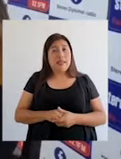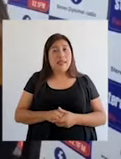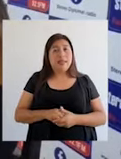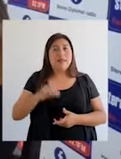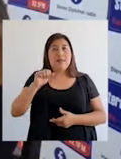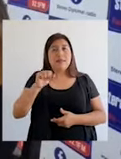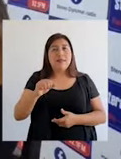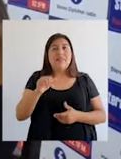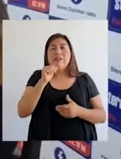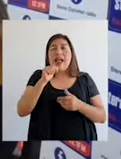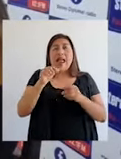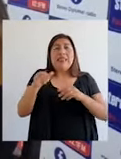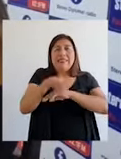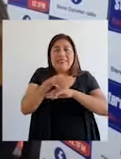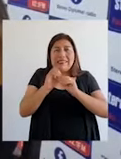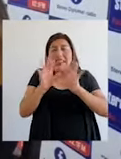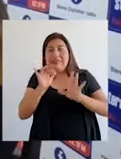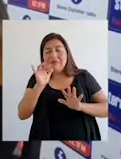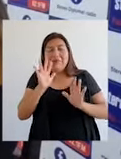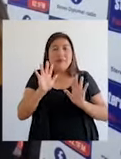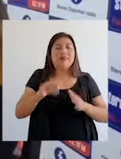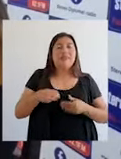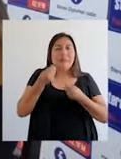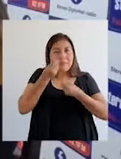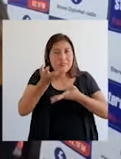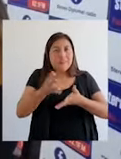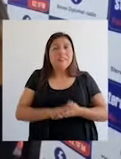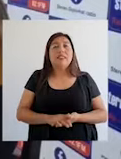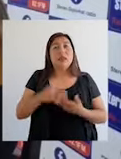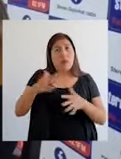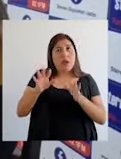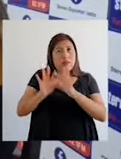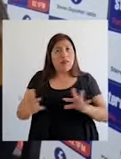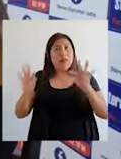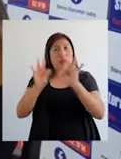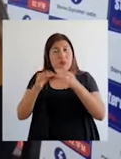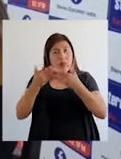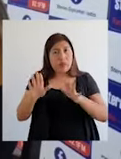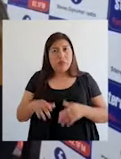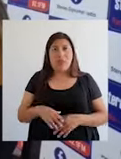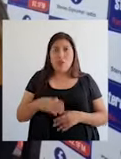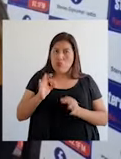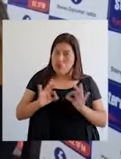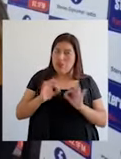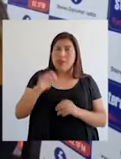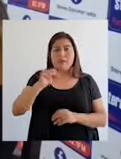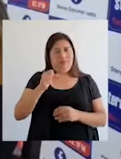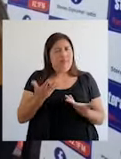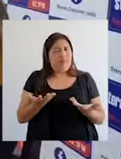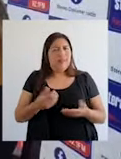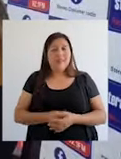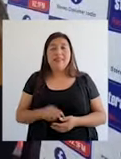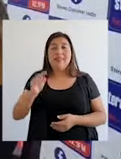Inés? Me van a determinar exactamente el lugar. Sí. Okay. Pero es una importante iniciativa entonces. Por supuesto. Y solamente en La